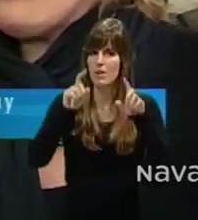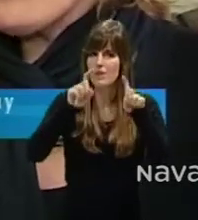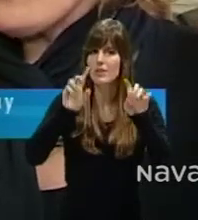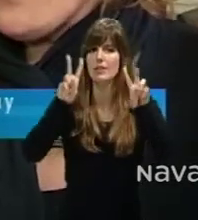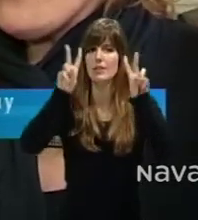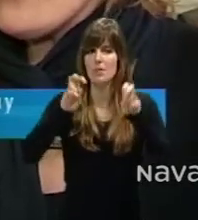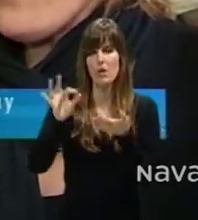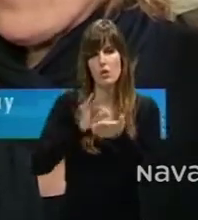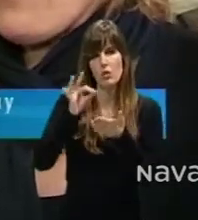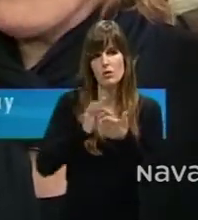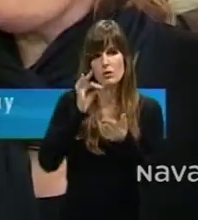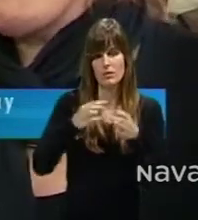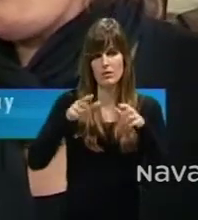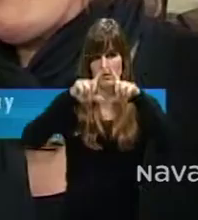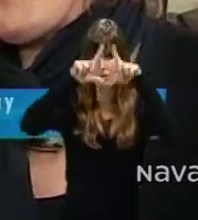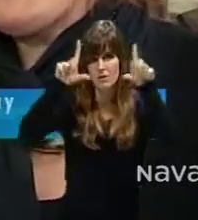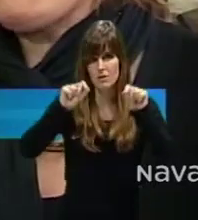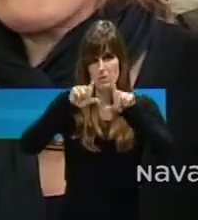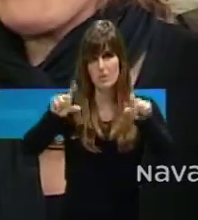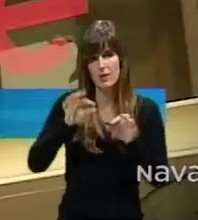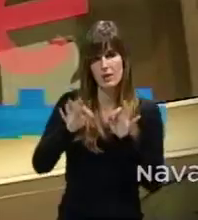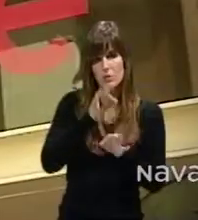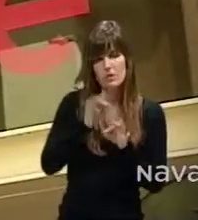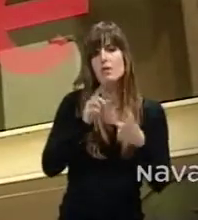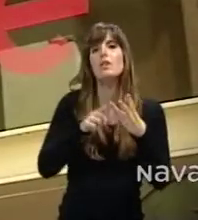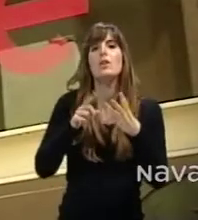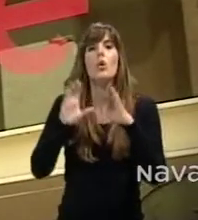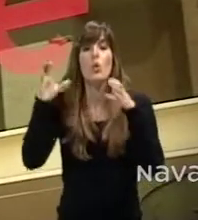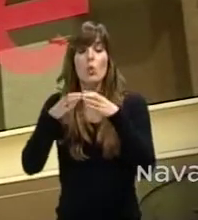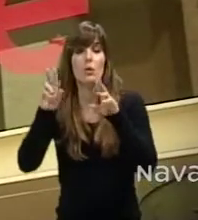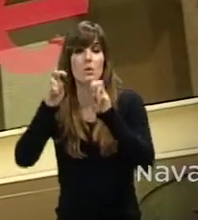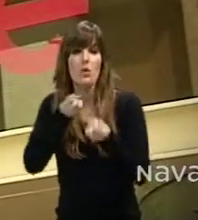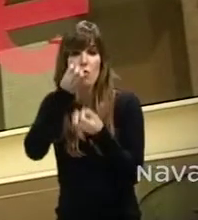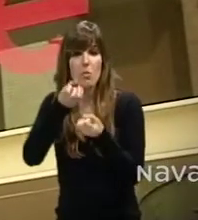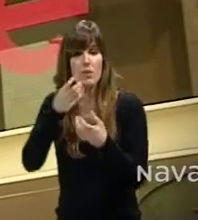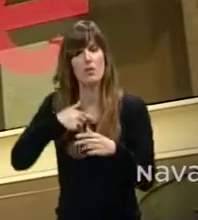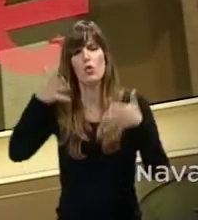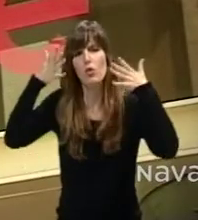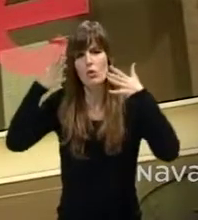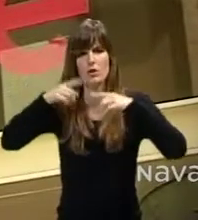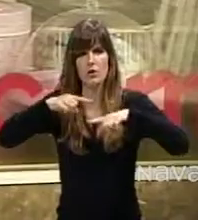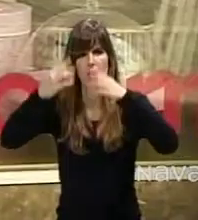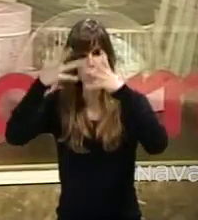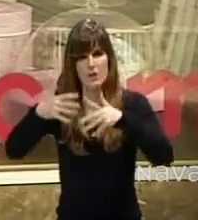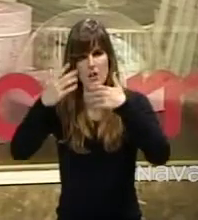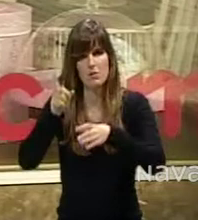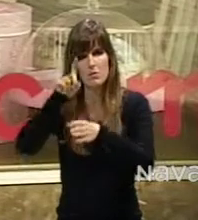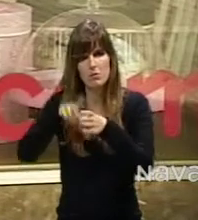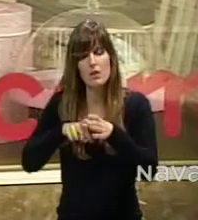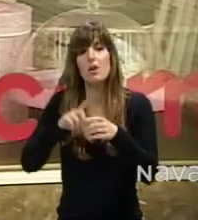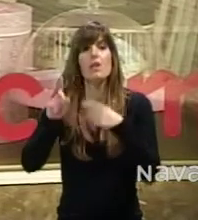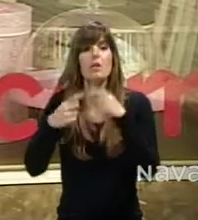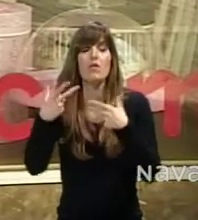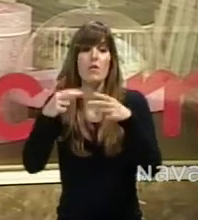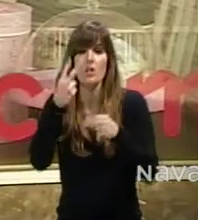y luego pues estuve en el Consejo de Administración de un grupo de información aquí en Pamplona cinco años y de ahí ya me fui a Coruña y